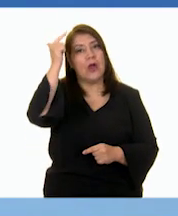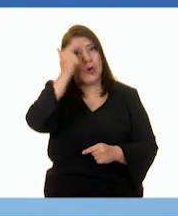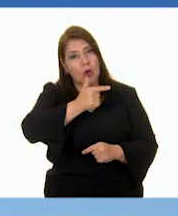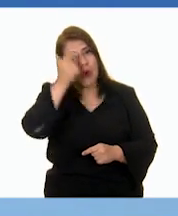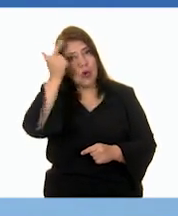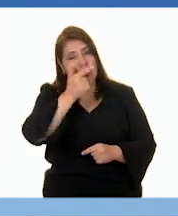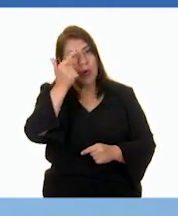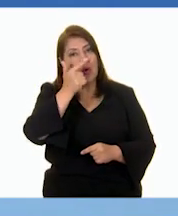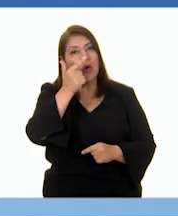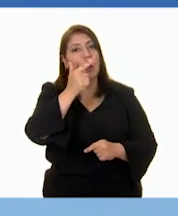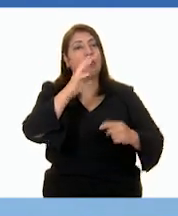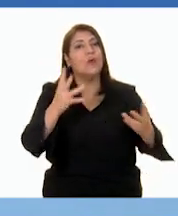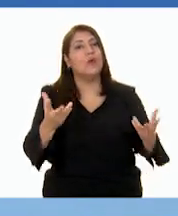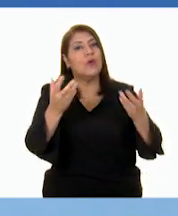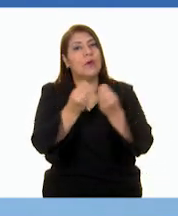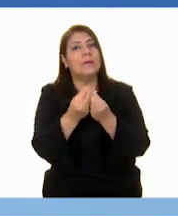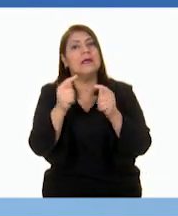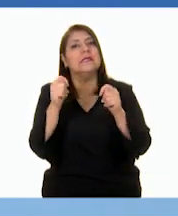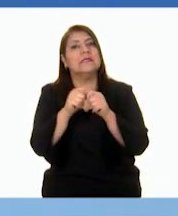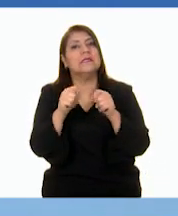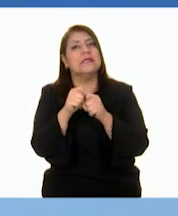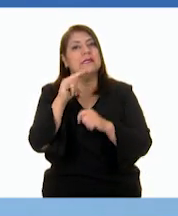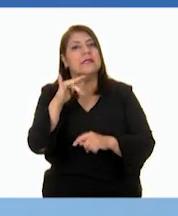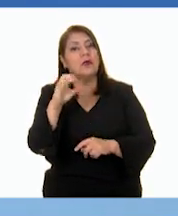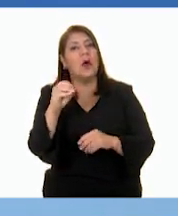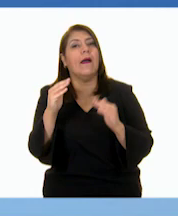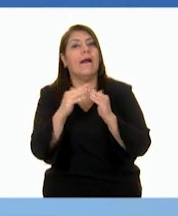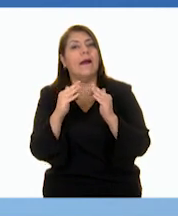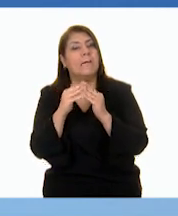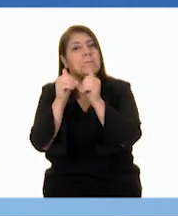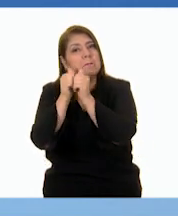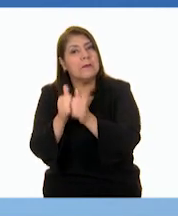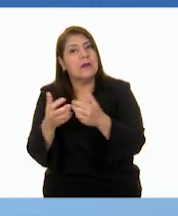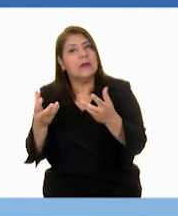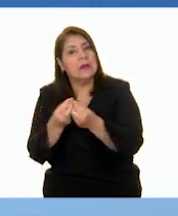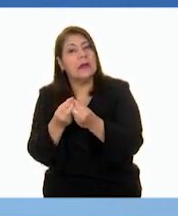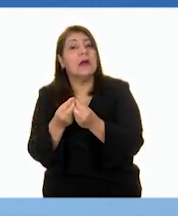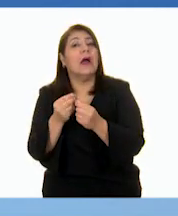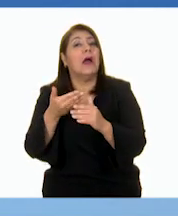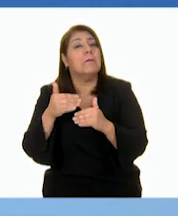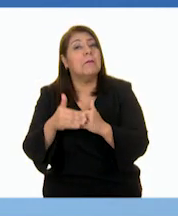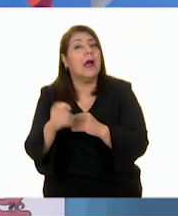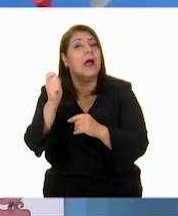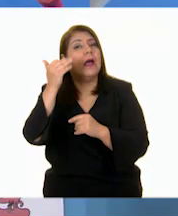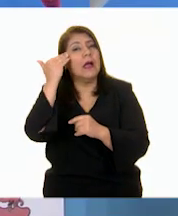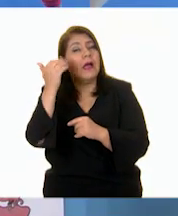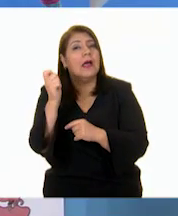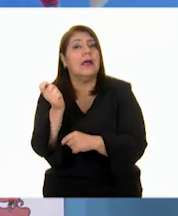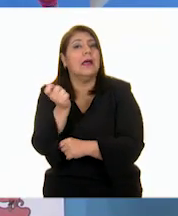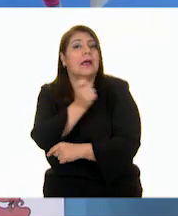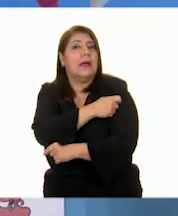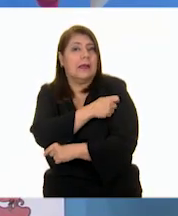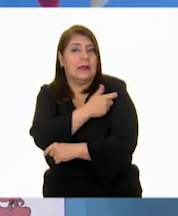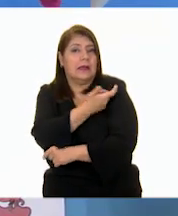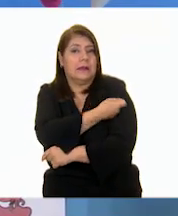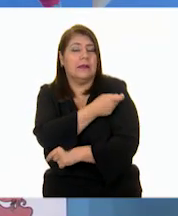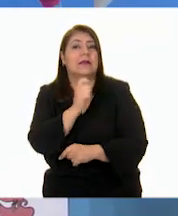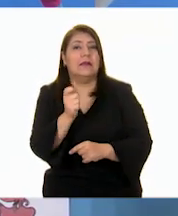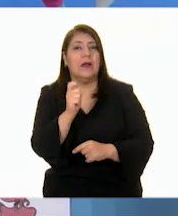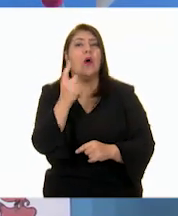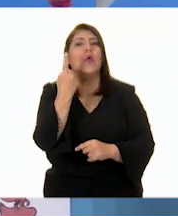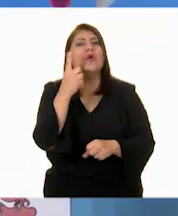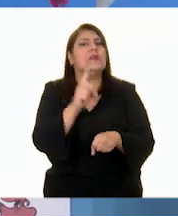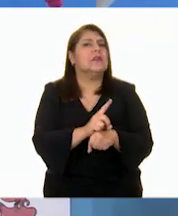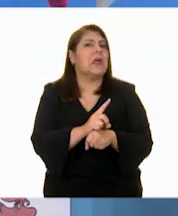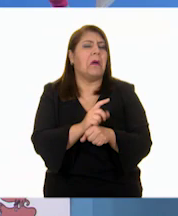a casa de mi tío y allí ha estado viviendo mientras la vacunan. Solo tuvo que quedarse un solo día con